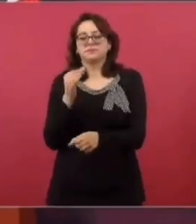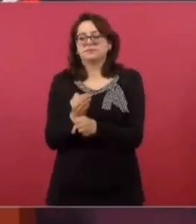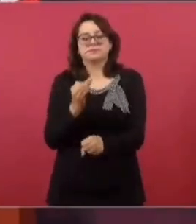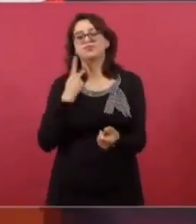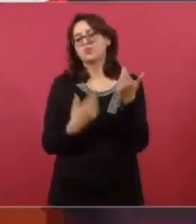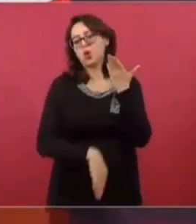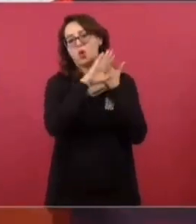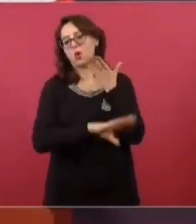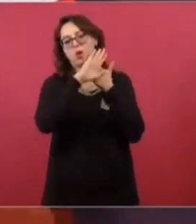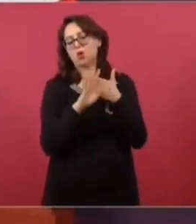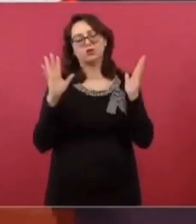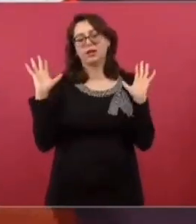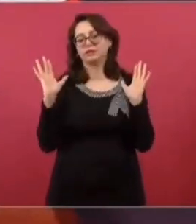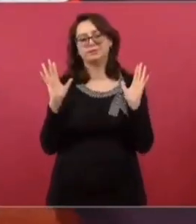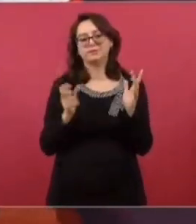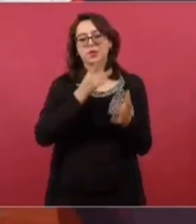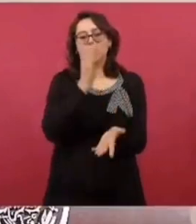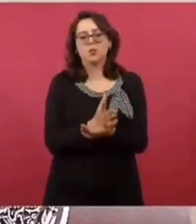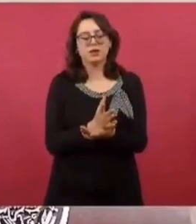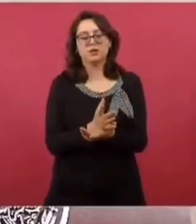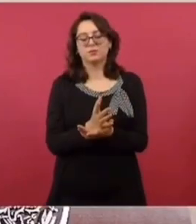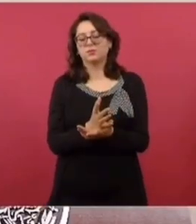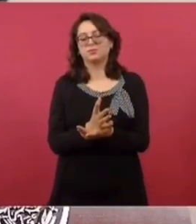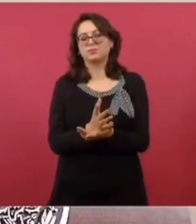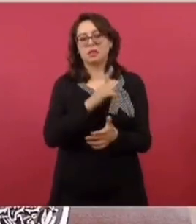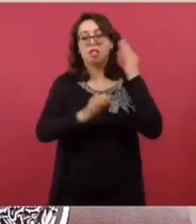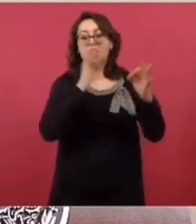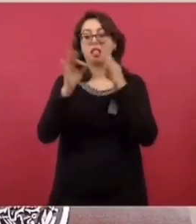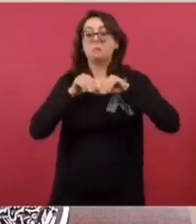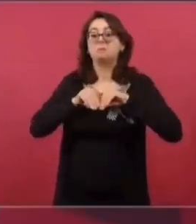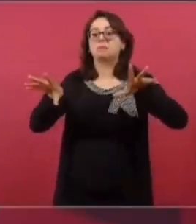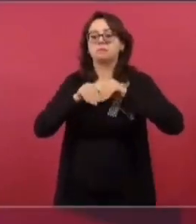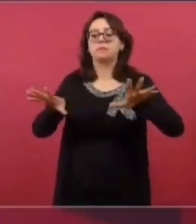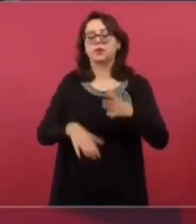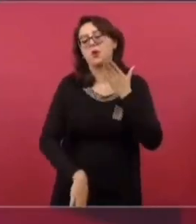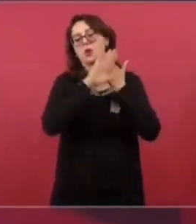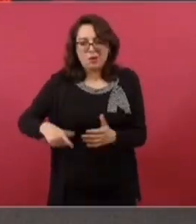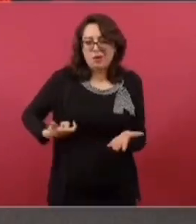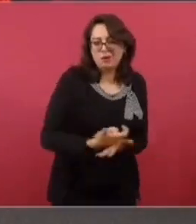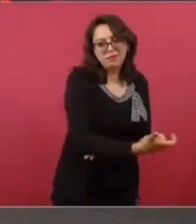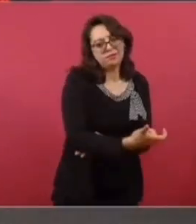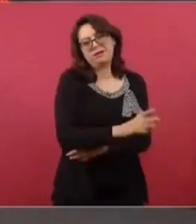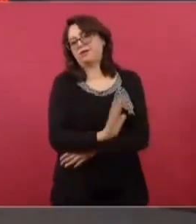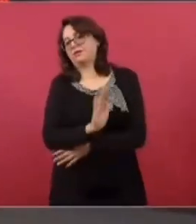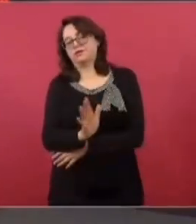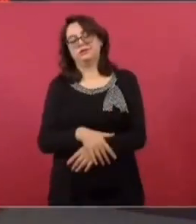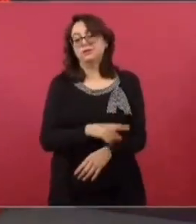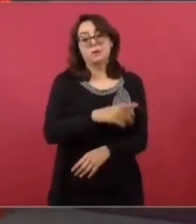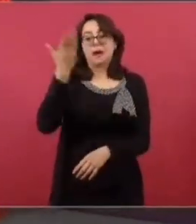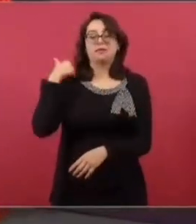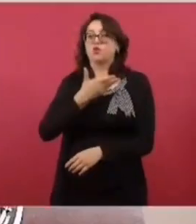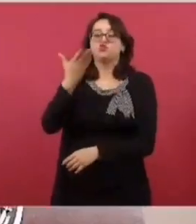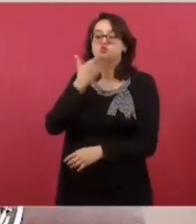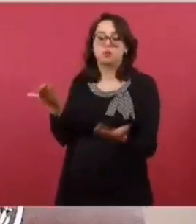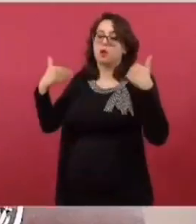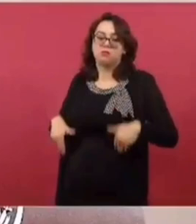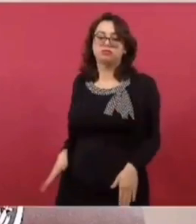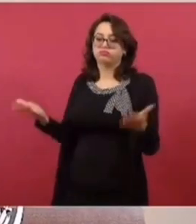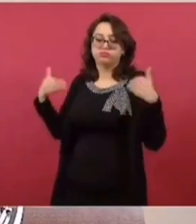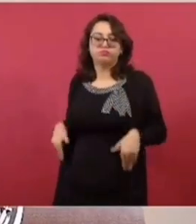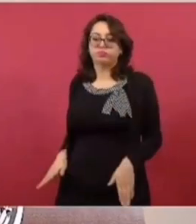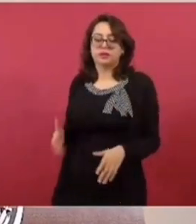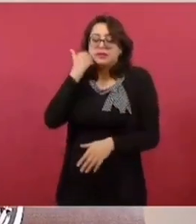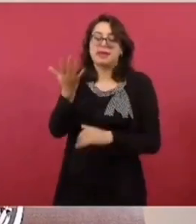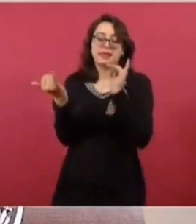provocación, propaganda, más que nada publicidad y muy vulgar. Entonces piensan como